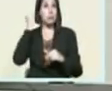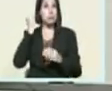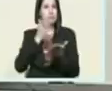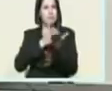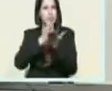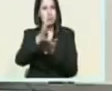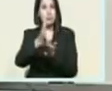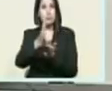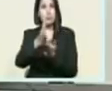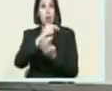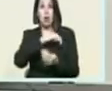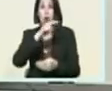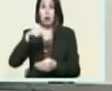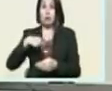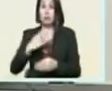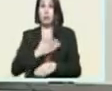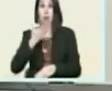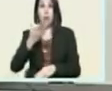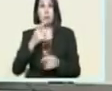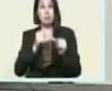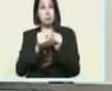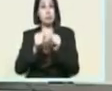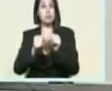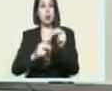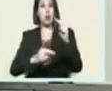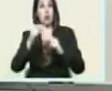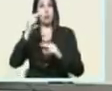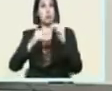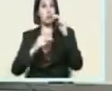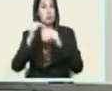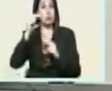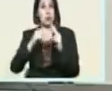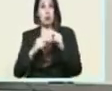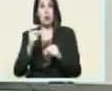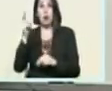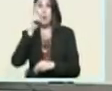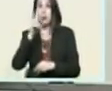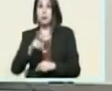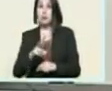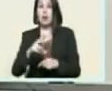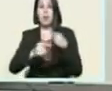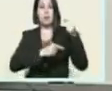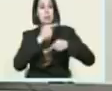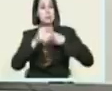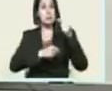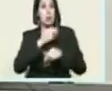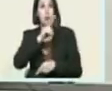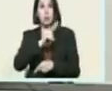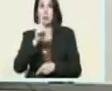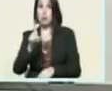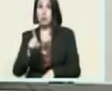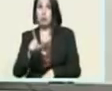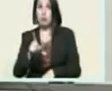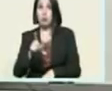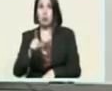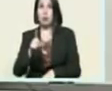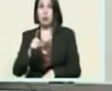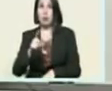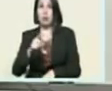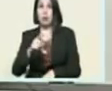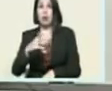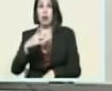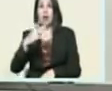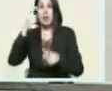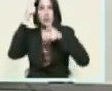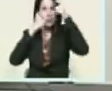camino nosotros podremos seguir construyendo la Venezuela del siglo XXI que nos profetizara